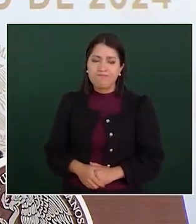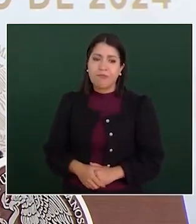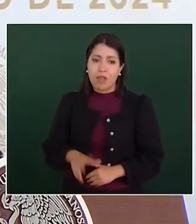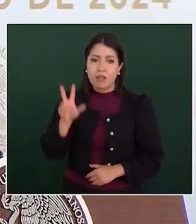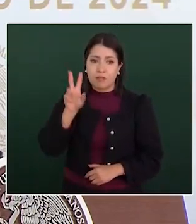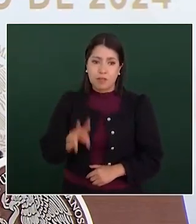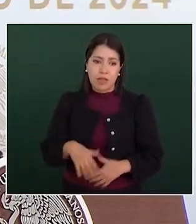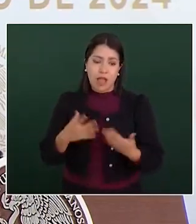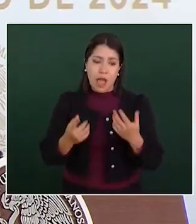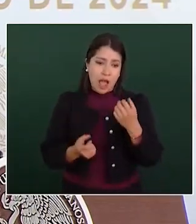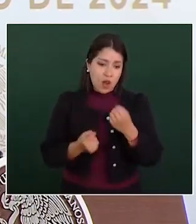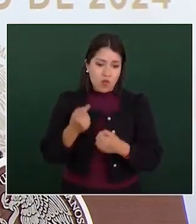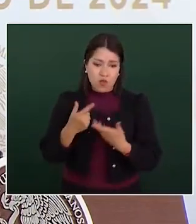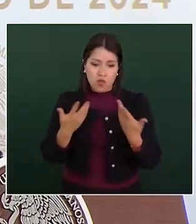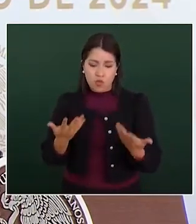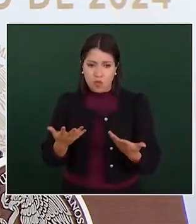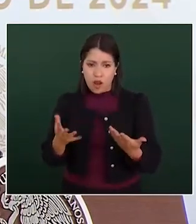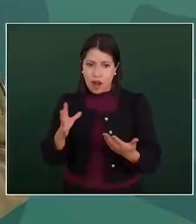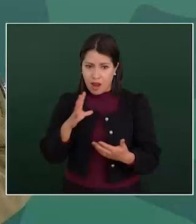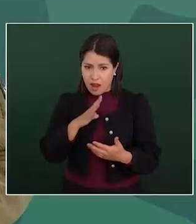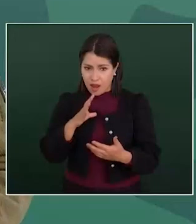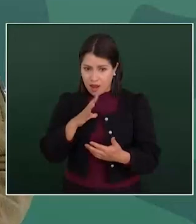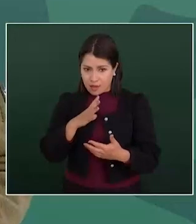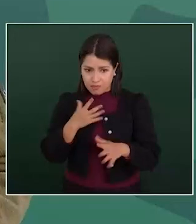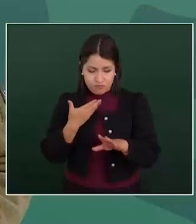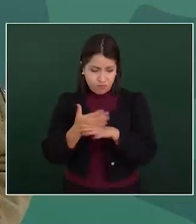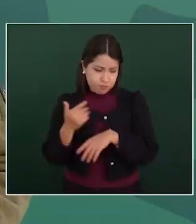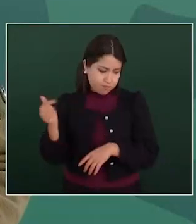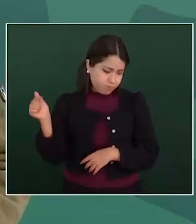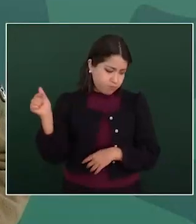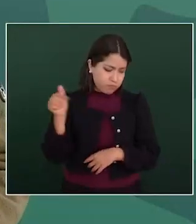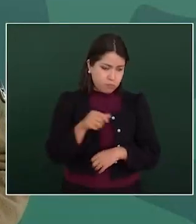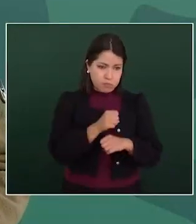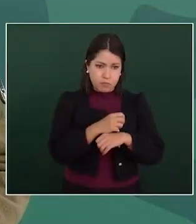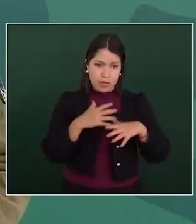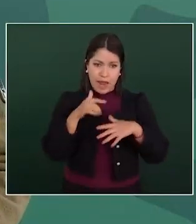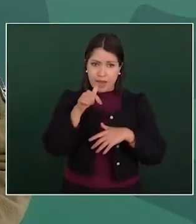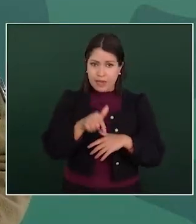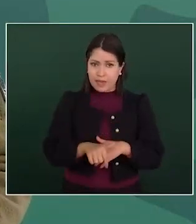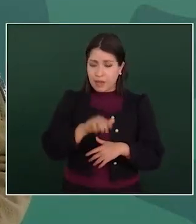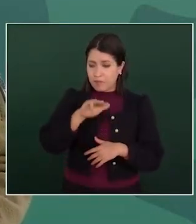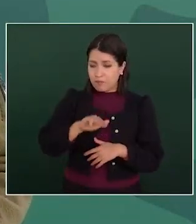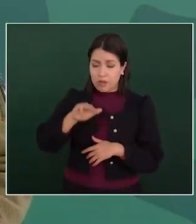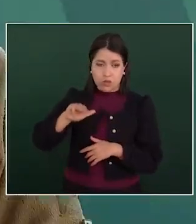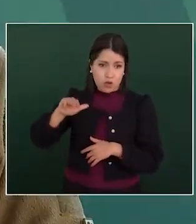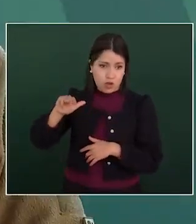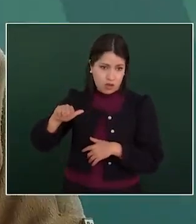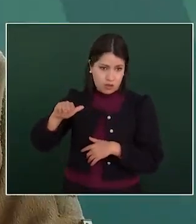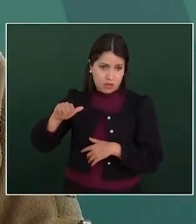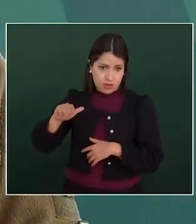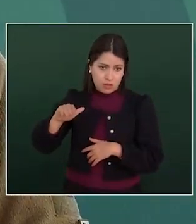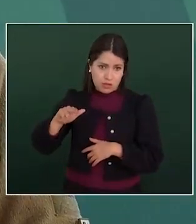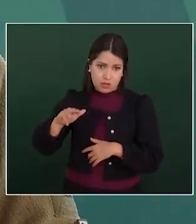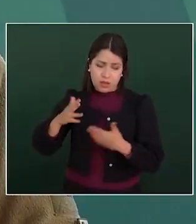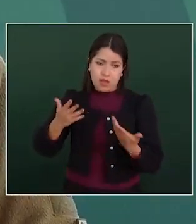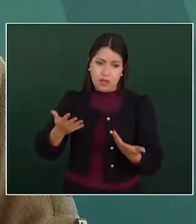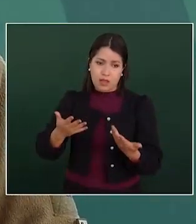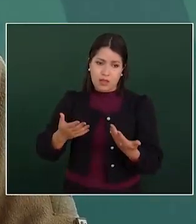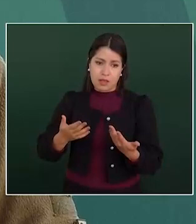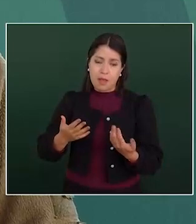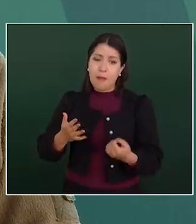agresiones con drones y principalmente aquí en Michoacán, es el estado donde se